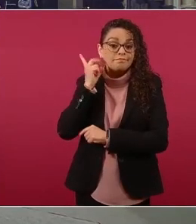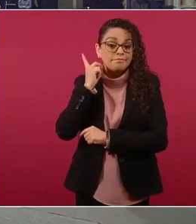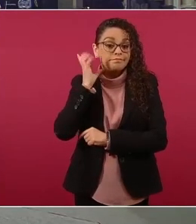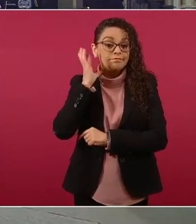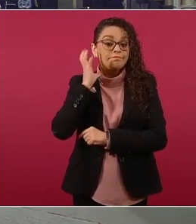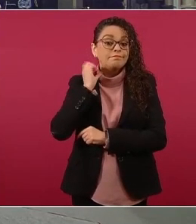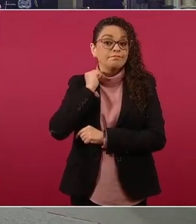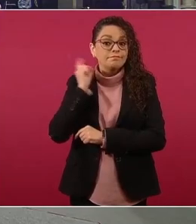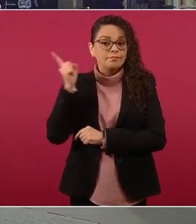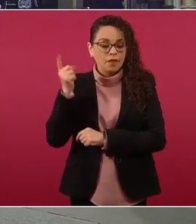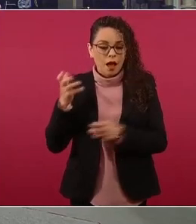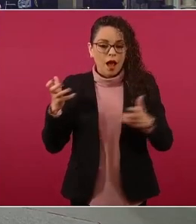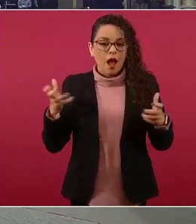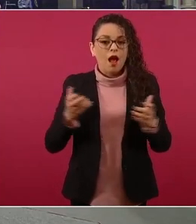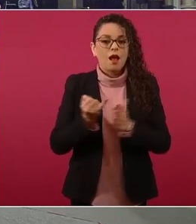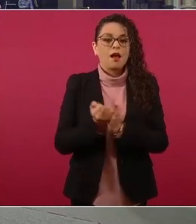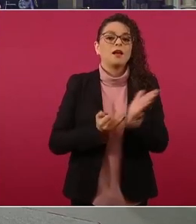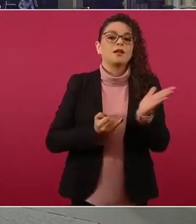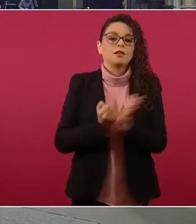los que resuelvan.